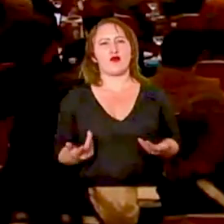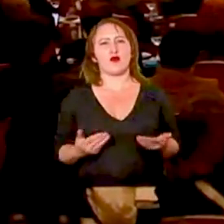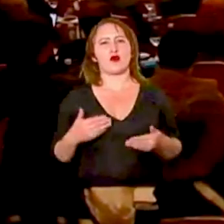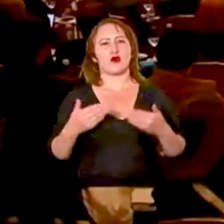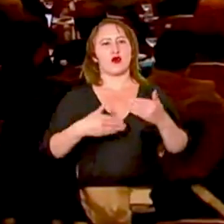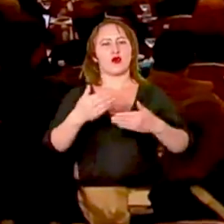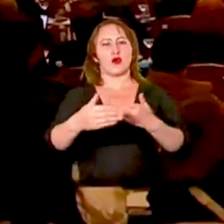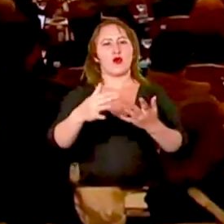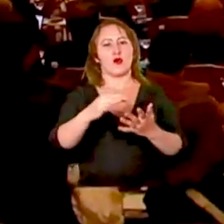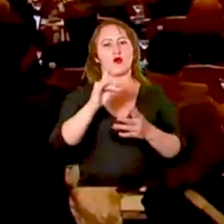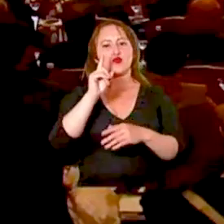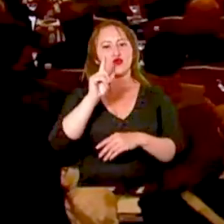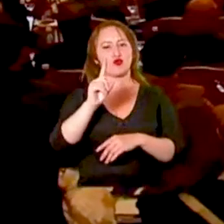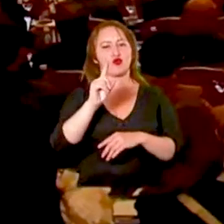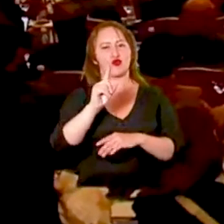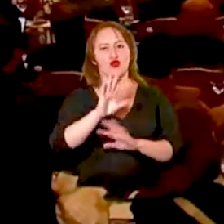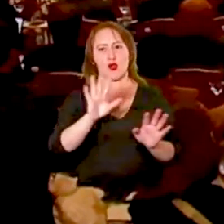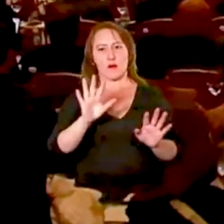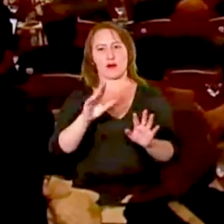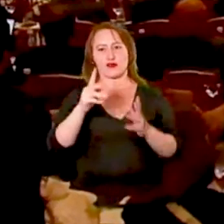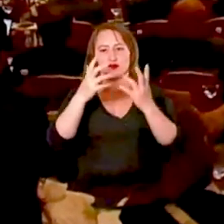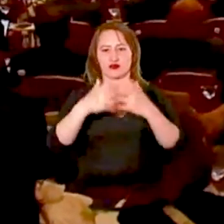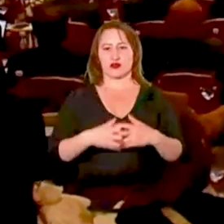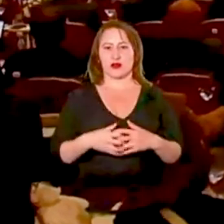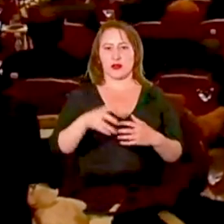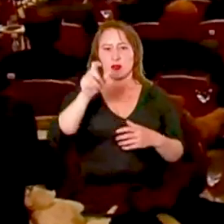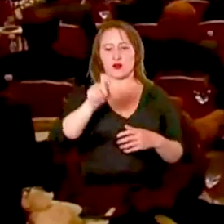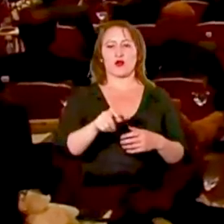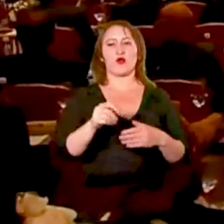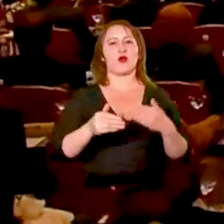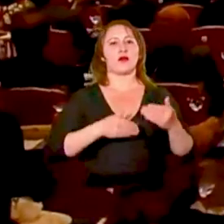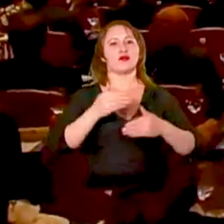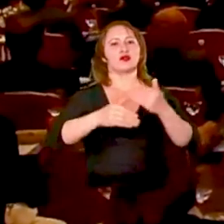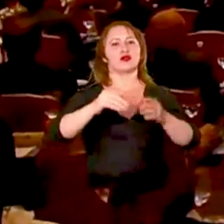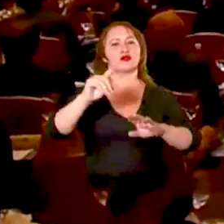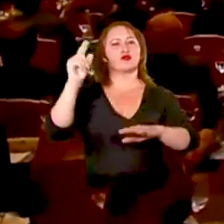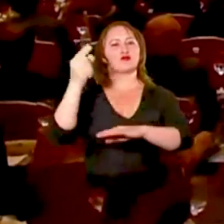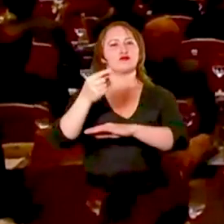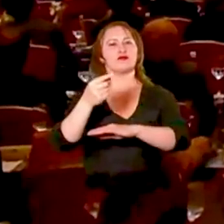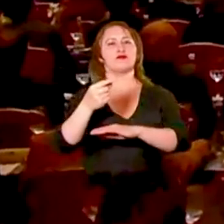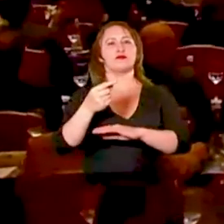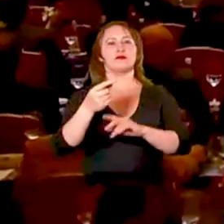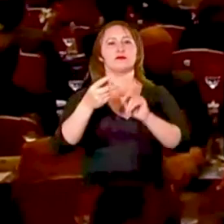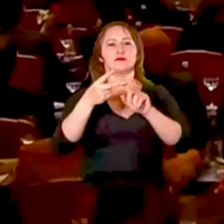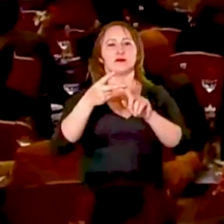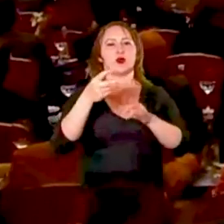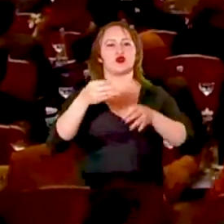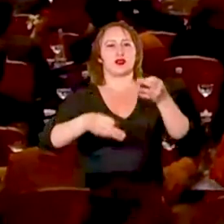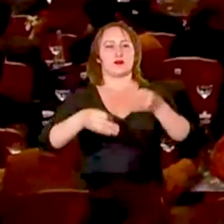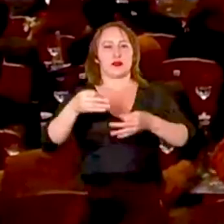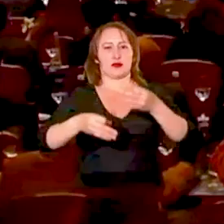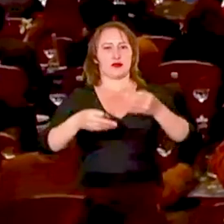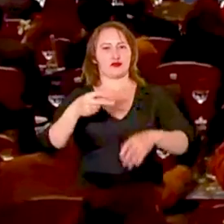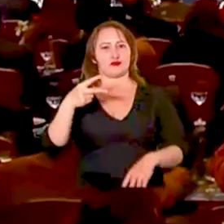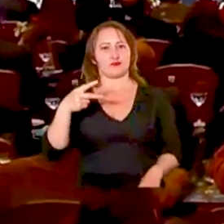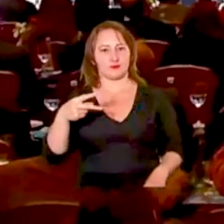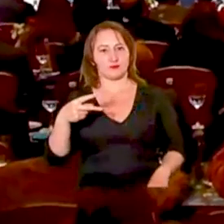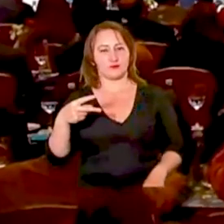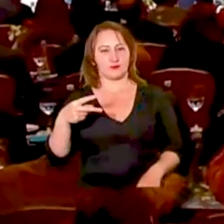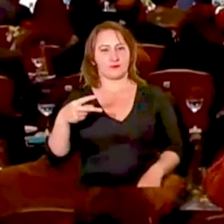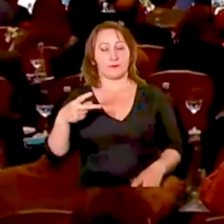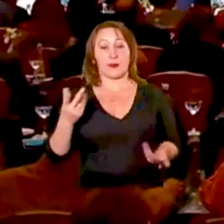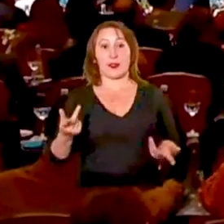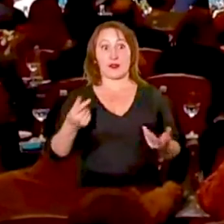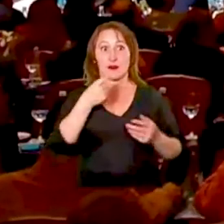una sola cuerda y ante un solo funcionario la etapa de instrucción y la etapa de juzgamiento. Dice